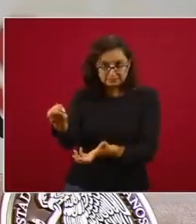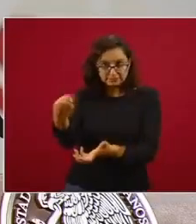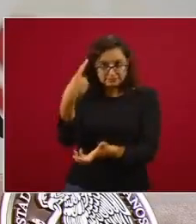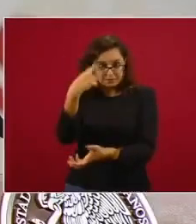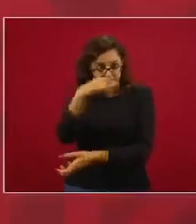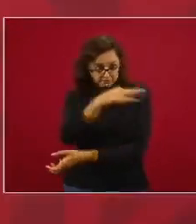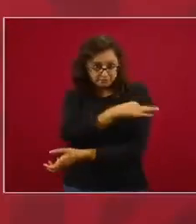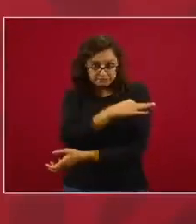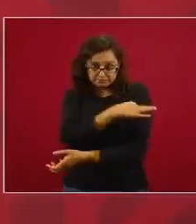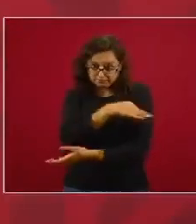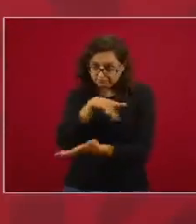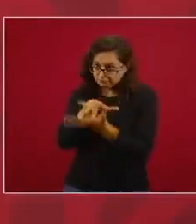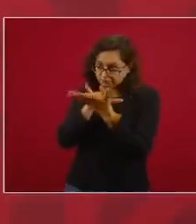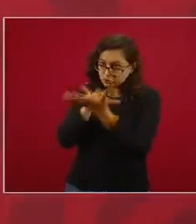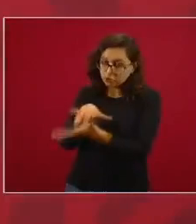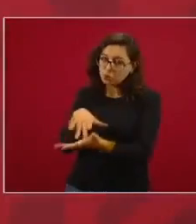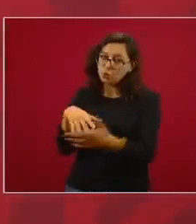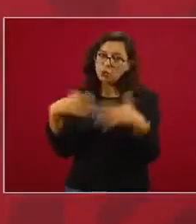ayudaría mucho.